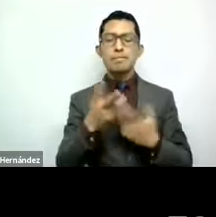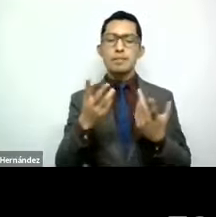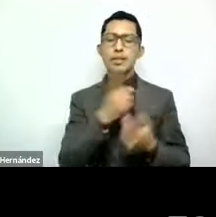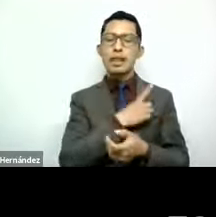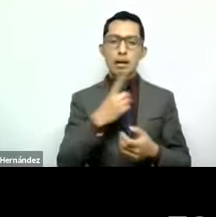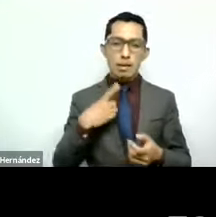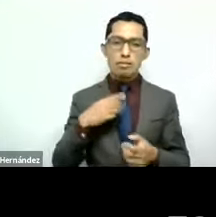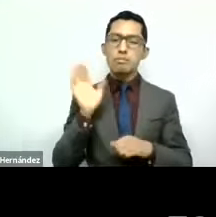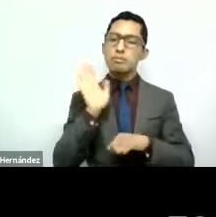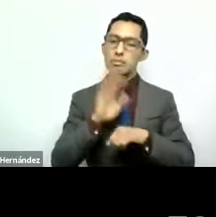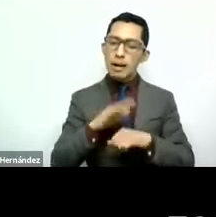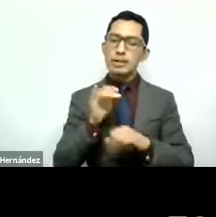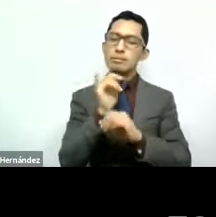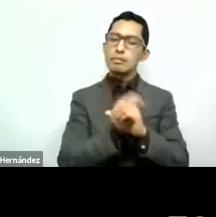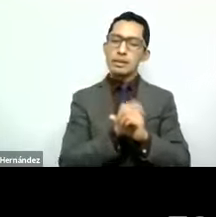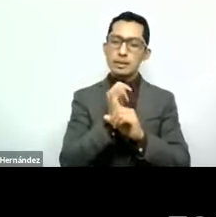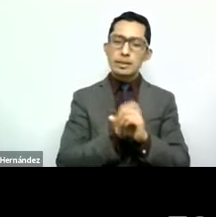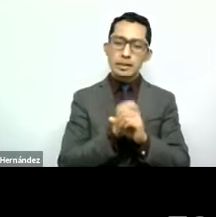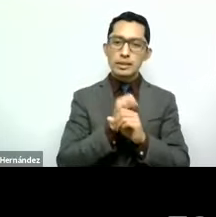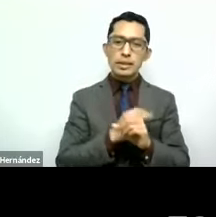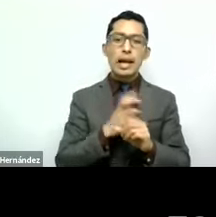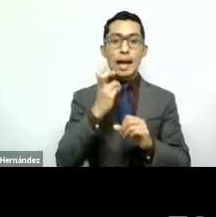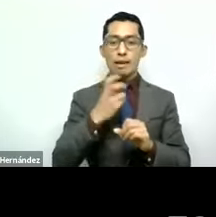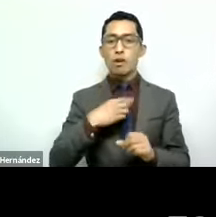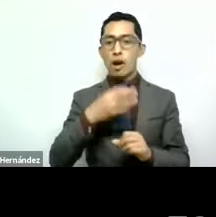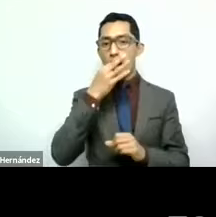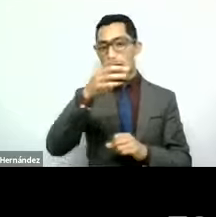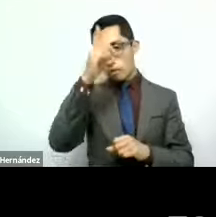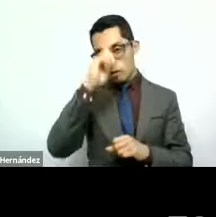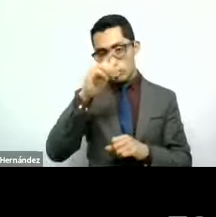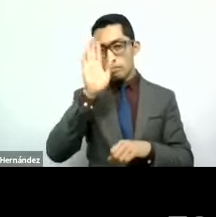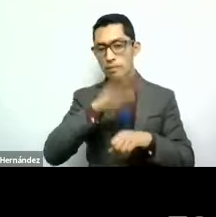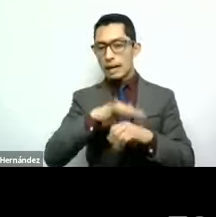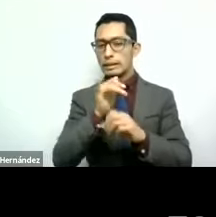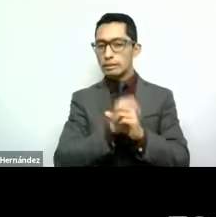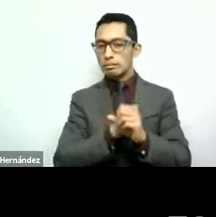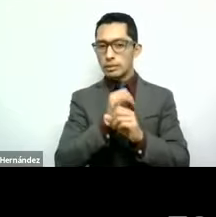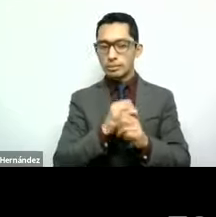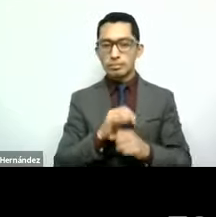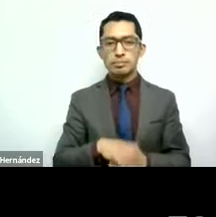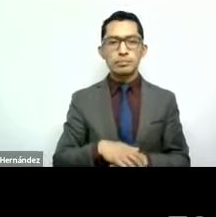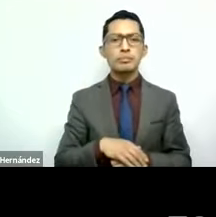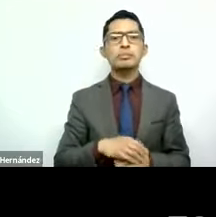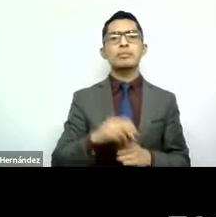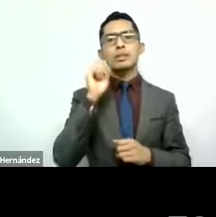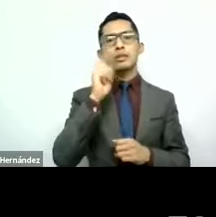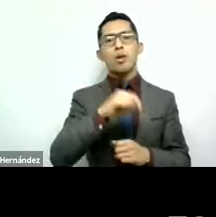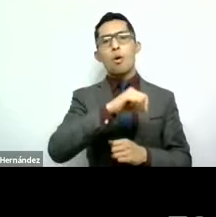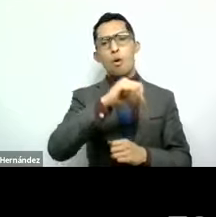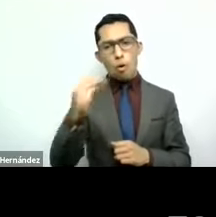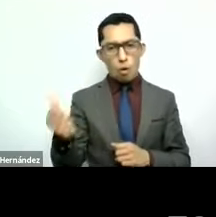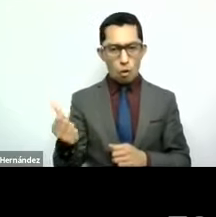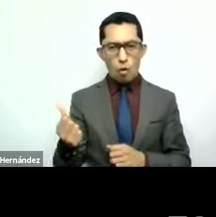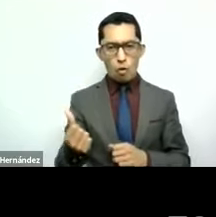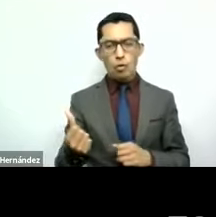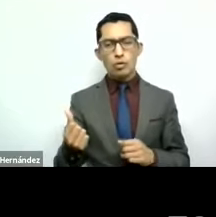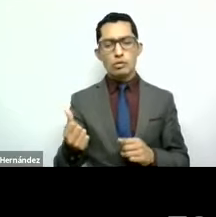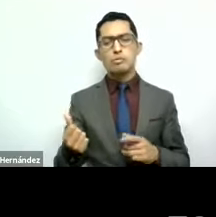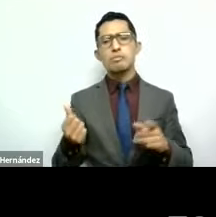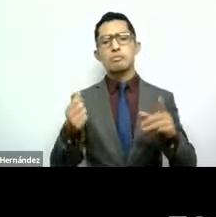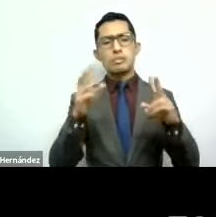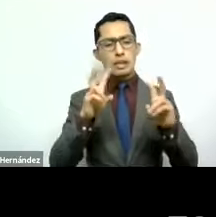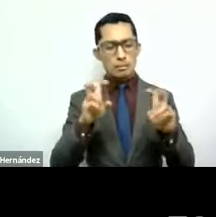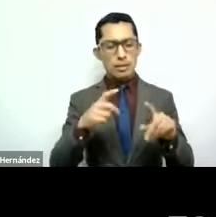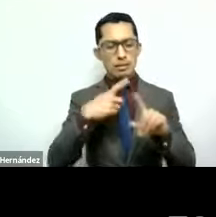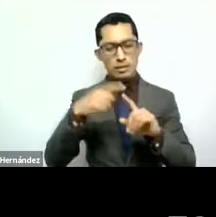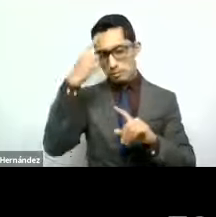a buscar un poco, y esa sería también mi sugerencia. Me parece que hay otras materias que pueden dar cuenta de la igualdad y la